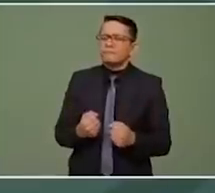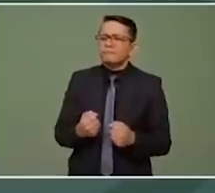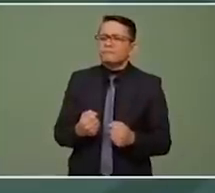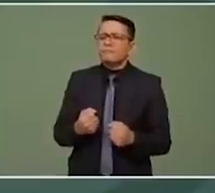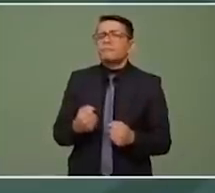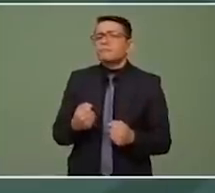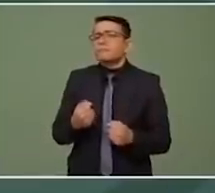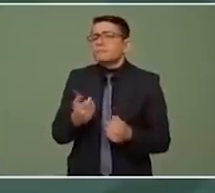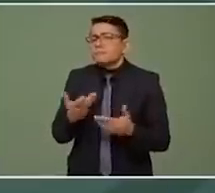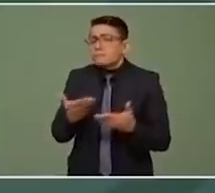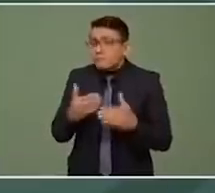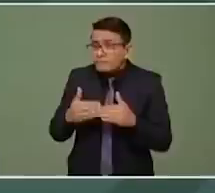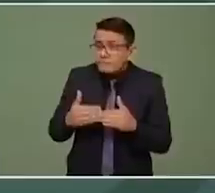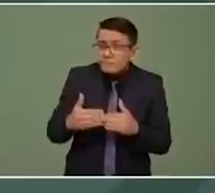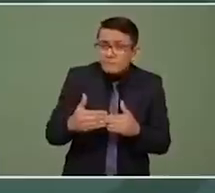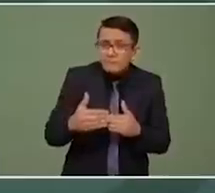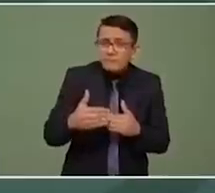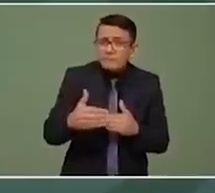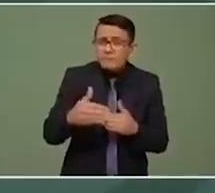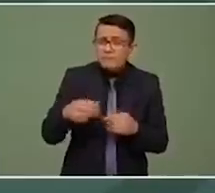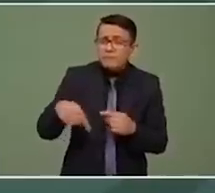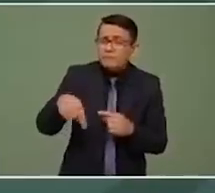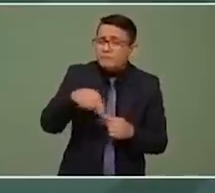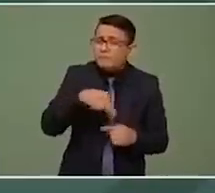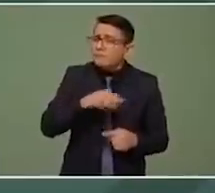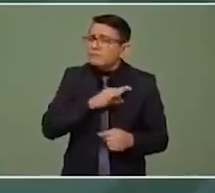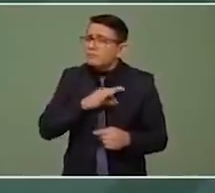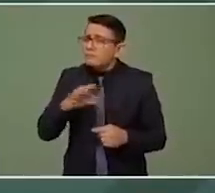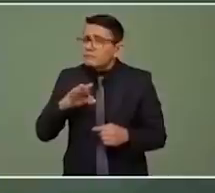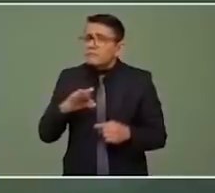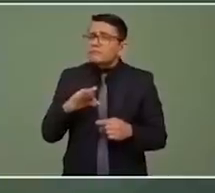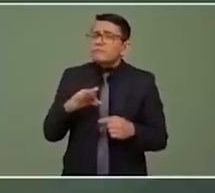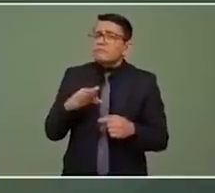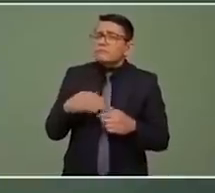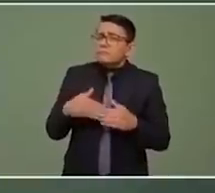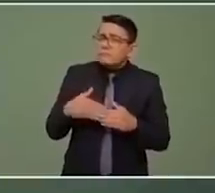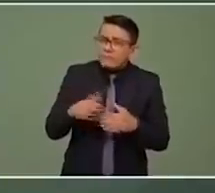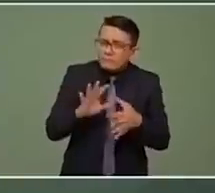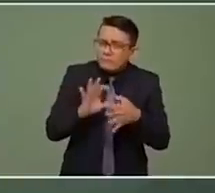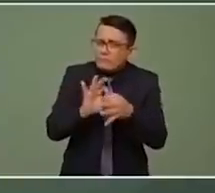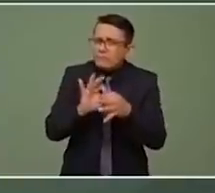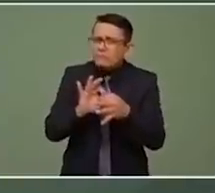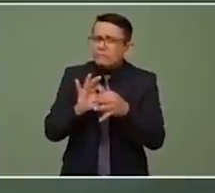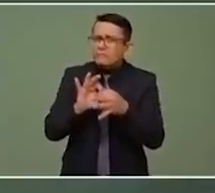las fuerzas armadas puedan hacer labor de seguridad pública